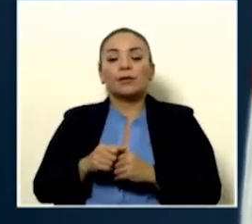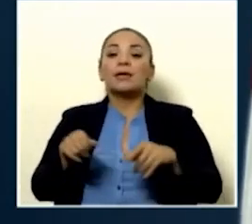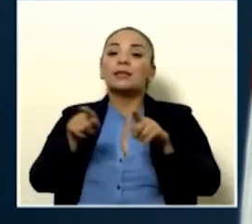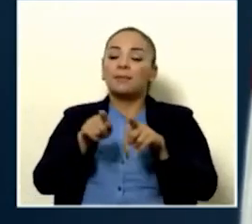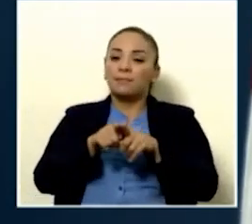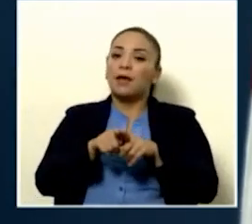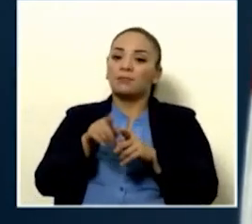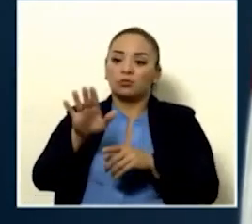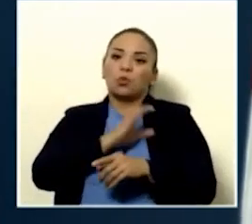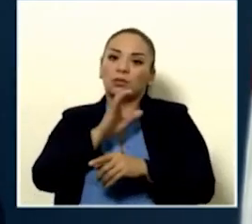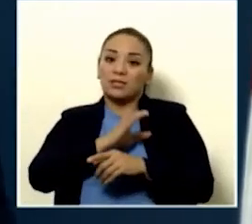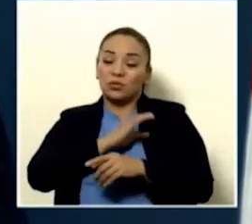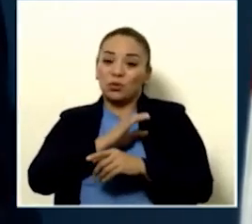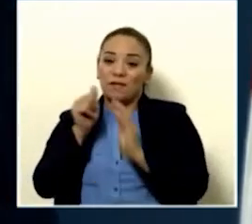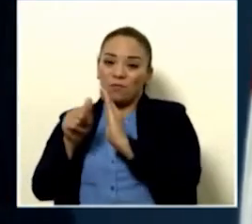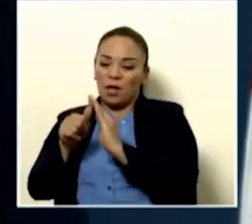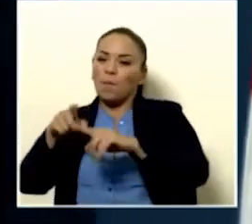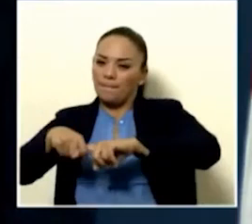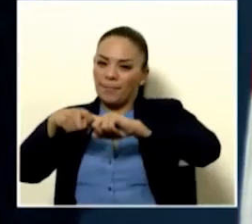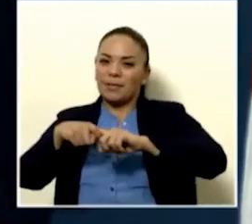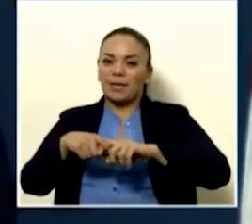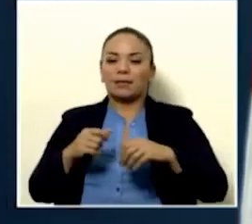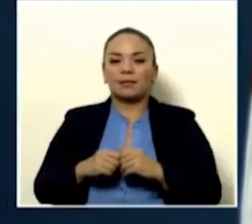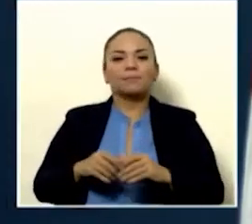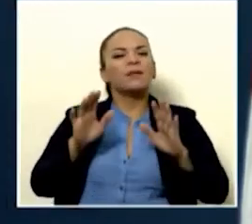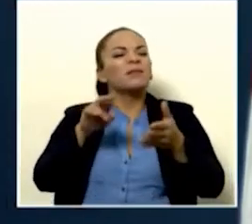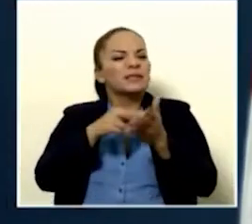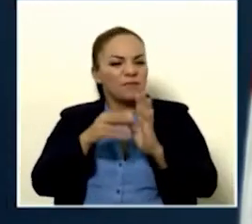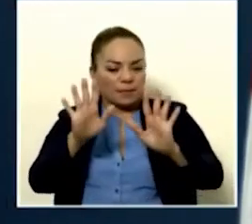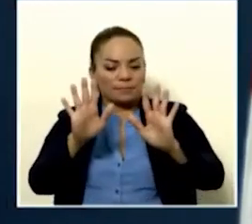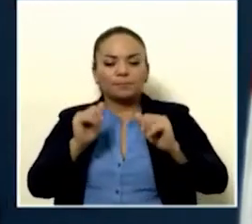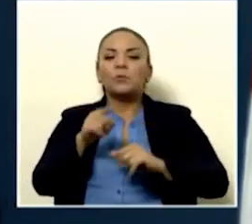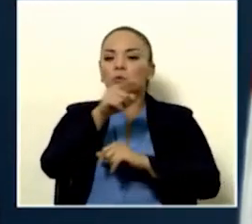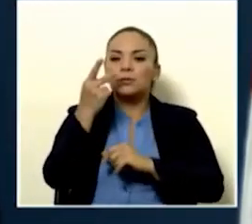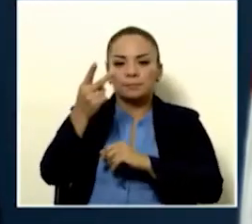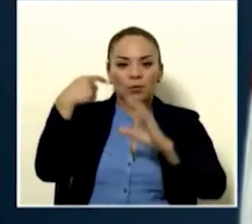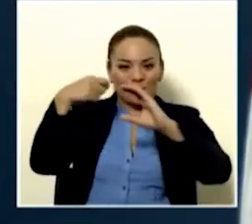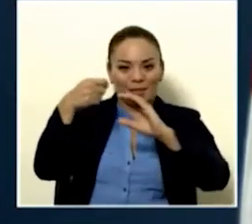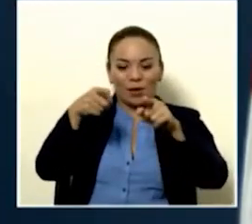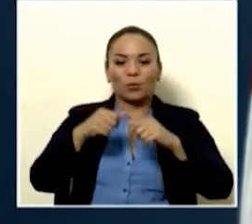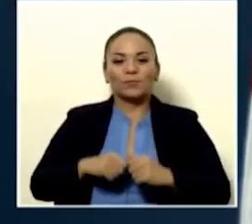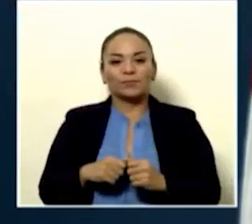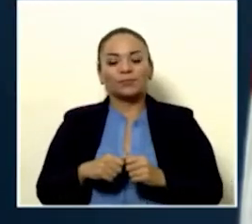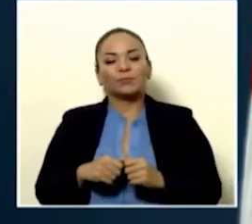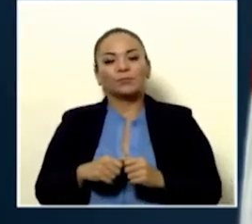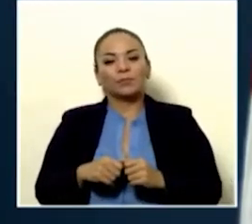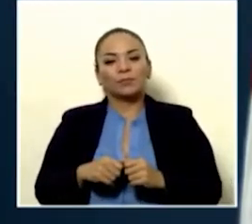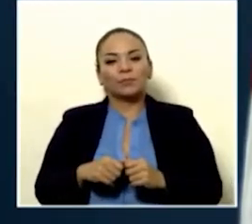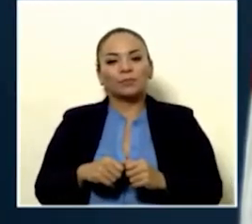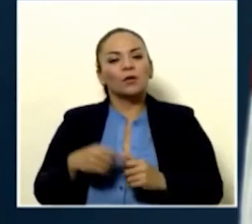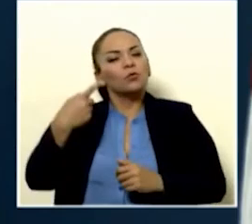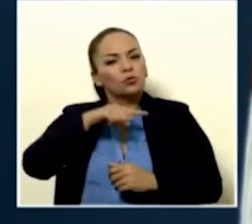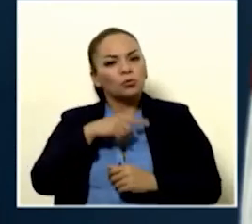pendiente. ¿De qué se trata esto, costarricenses? Ustedes vieron el video, todos vimos